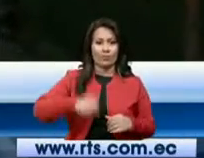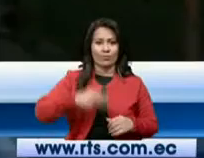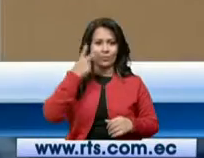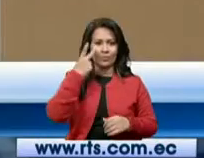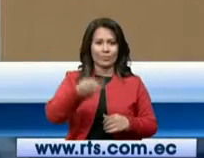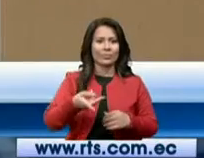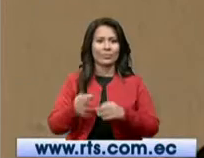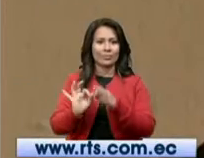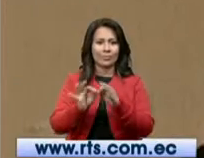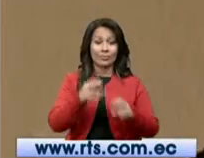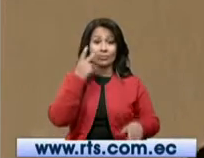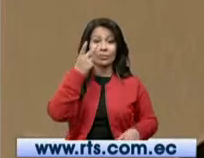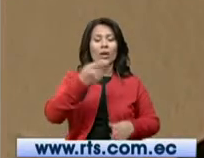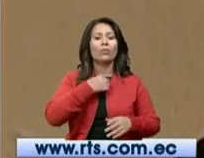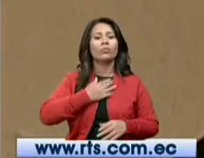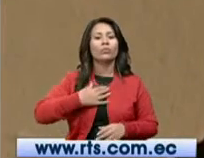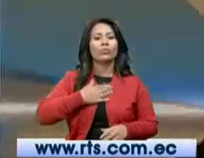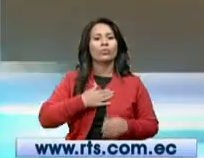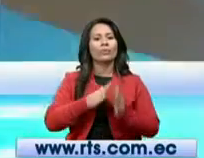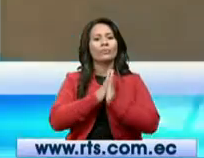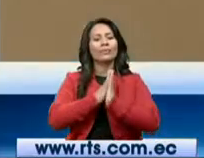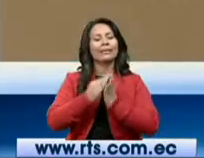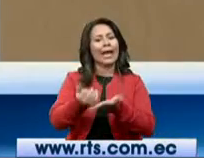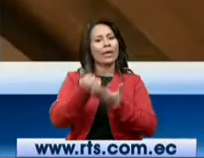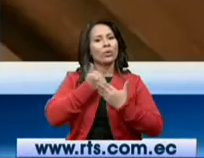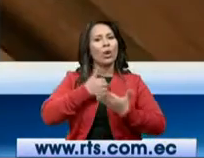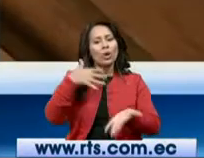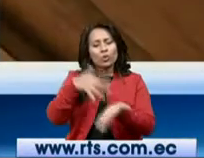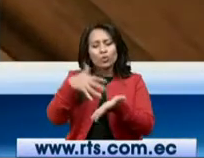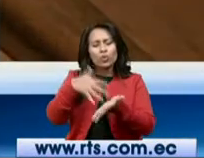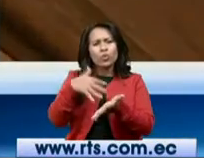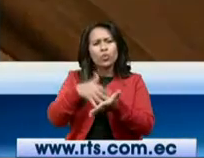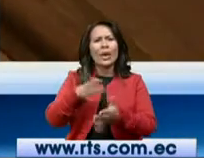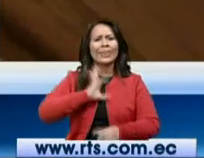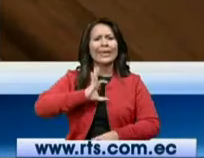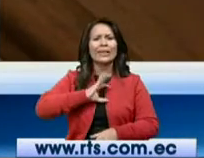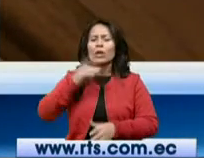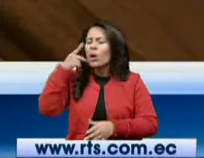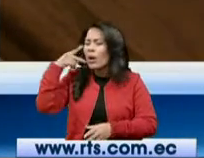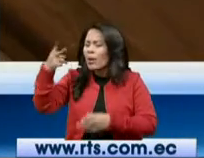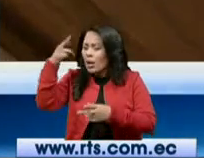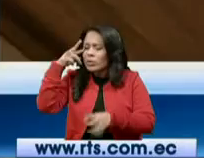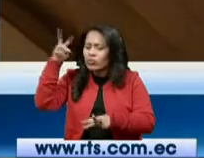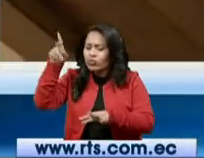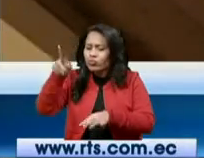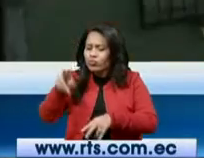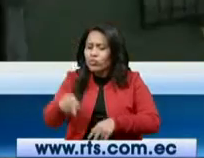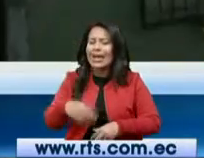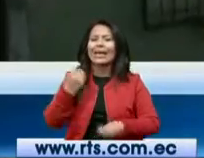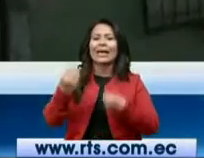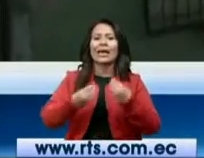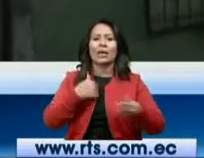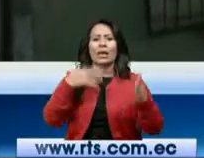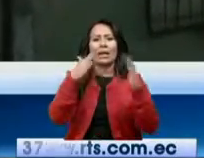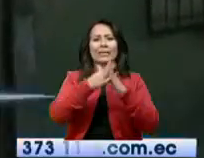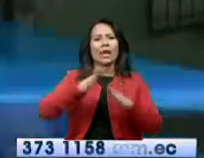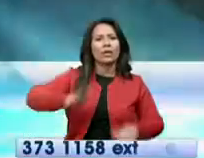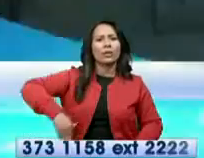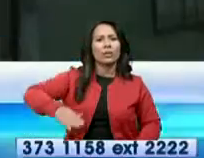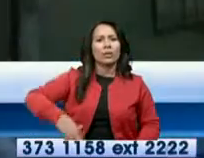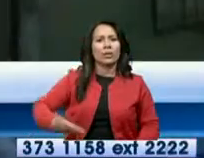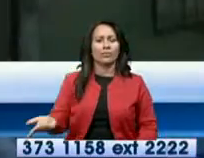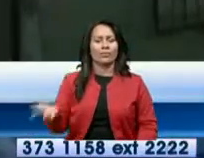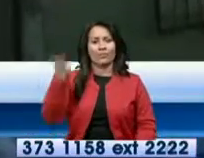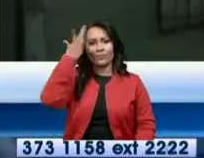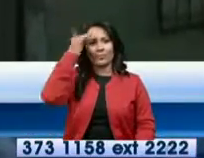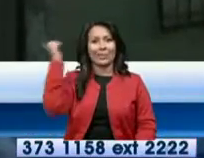refaccionar. Por lo que solicitan agilidad en el inicio de los estudios de suelo, para así saber qué sucederá con su patrimonio. Bastante lento, porque ya está, de la señora